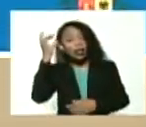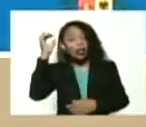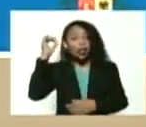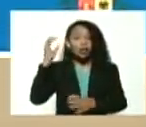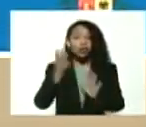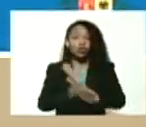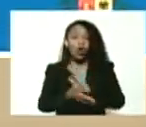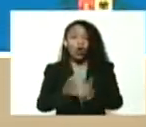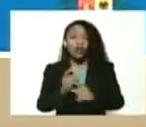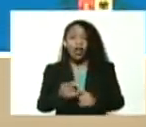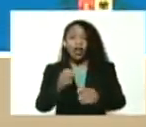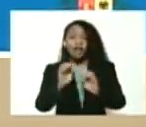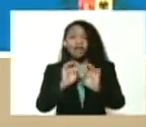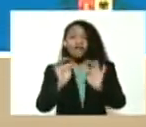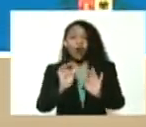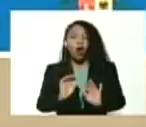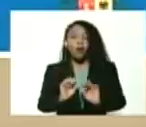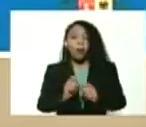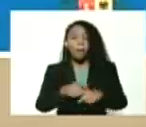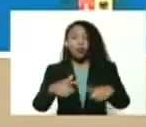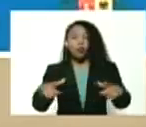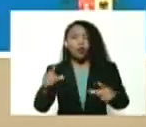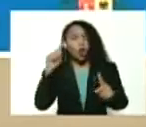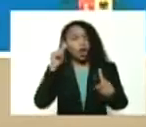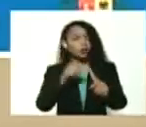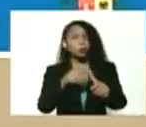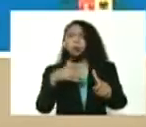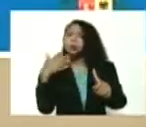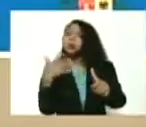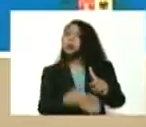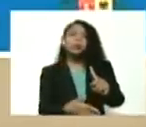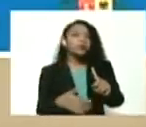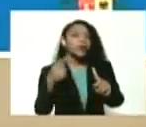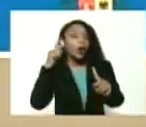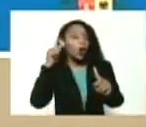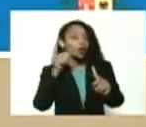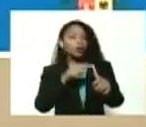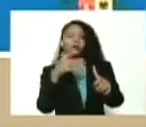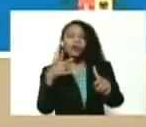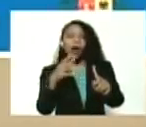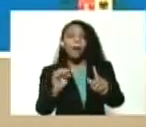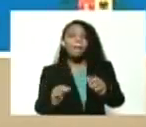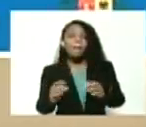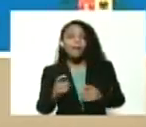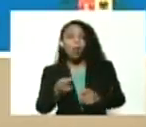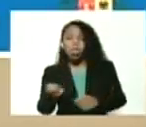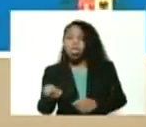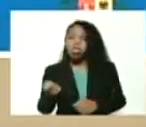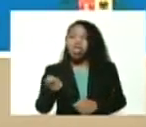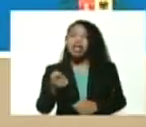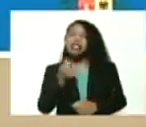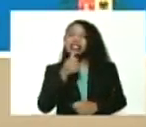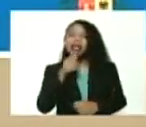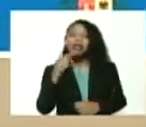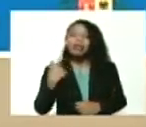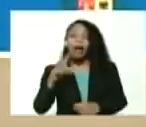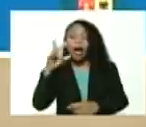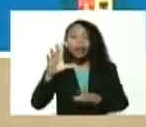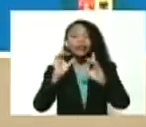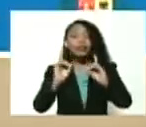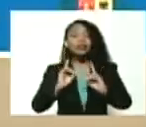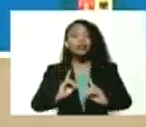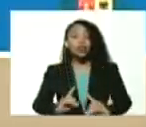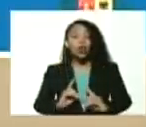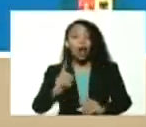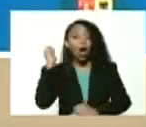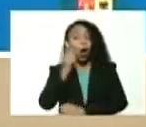artificiosamente tendencias. ¿Con qué objetivo? Con el objetivo de influir en quienes tienen que tomar una decisión en la